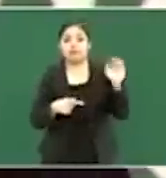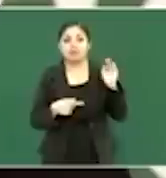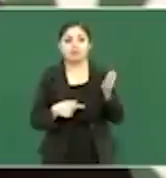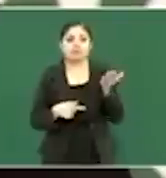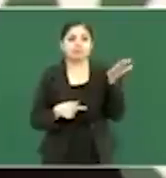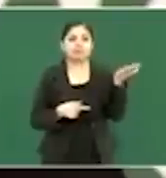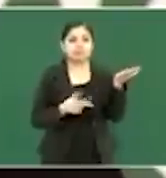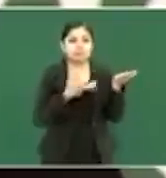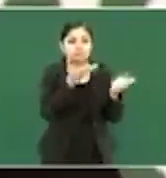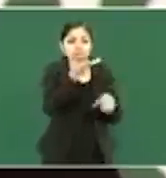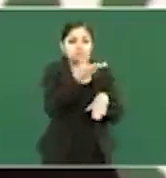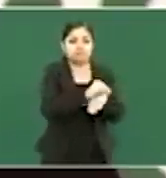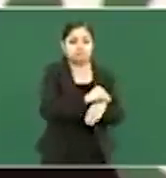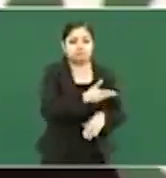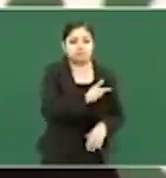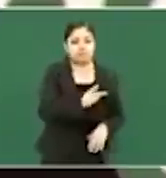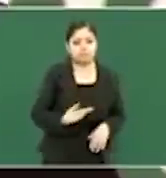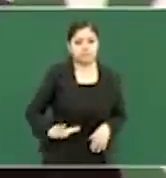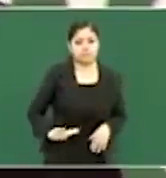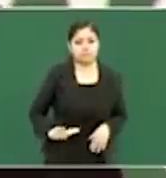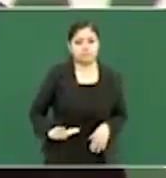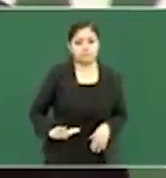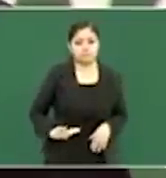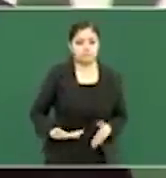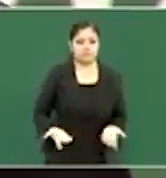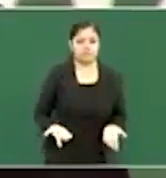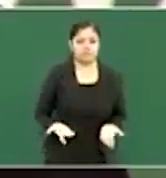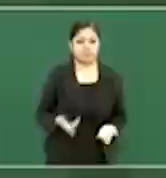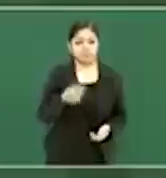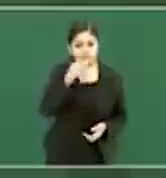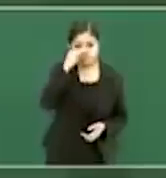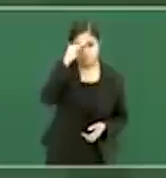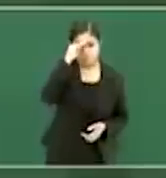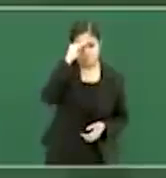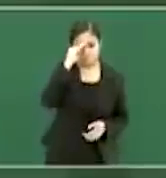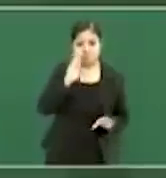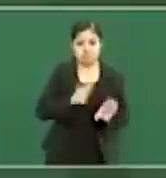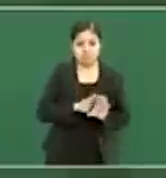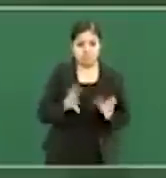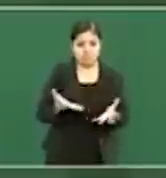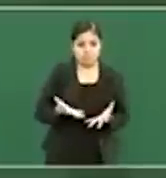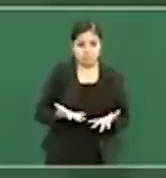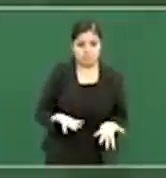al presidente. Ni modo que lo va a hacer